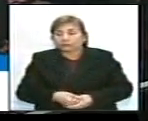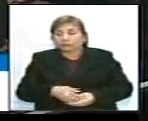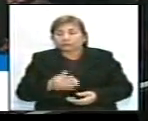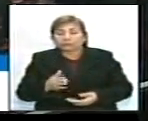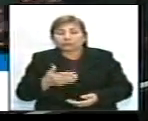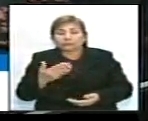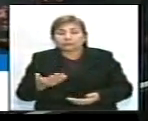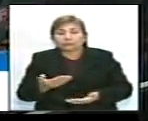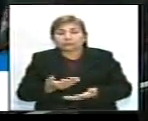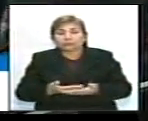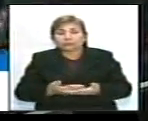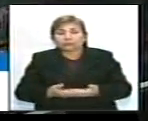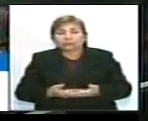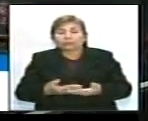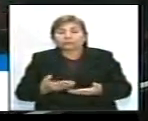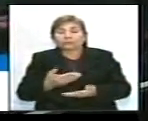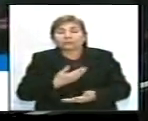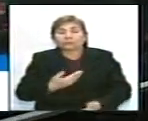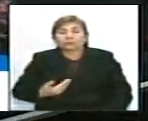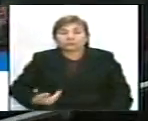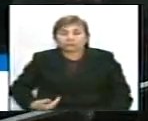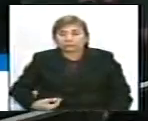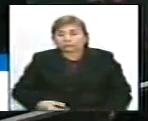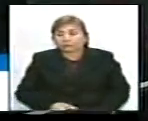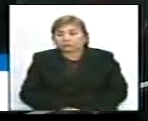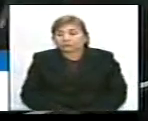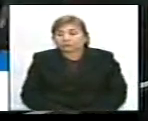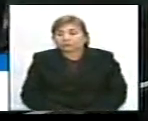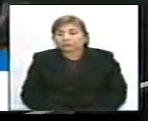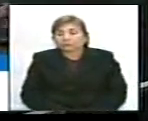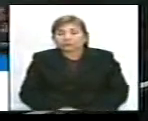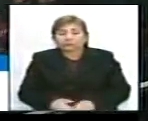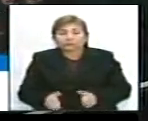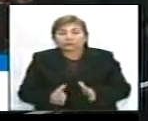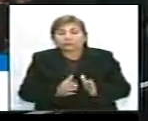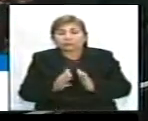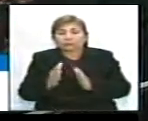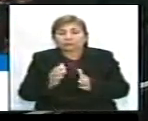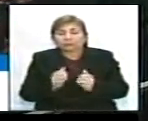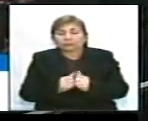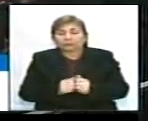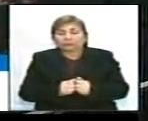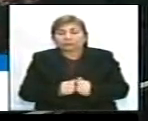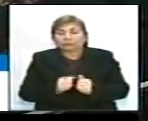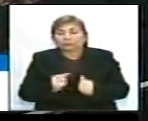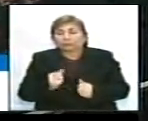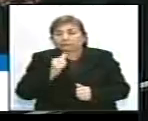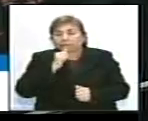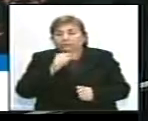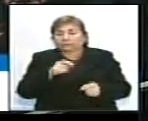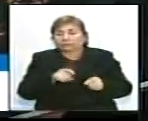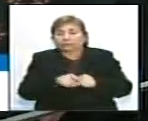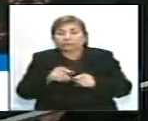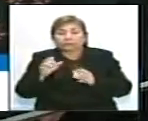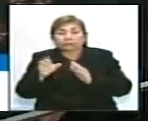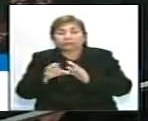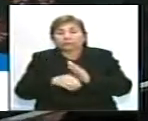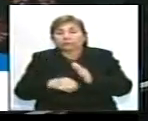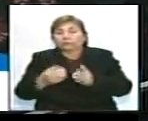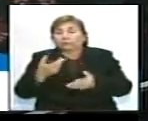una inversión y una decisión de parte del Estado para ir transitando hacia cultivos que tengan menos